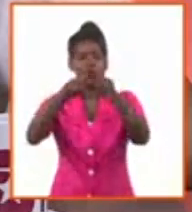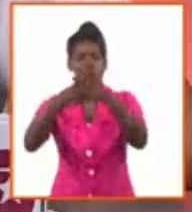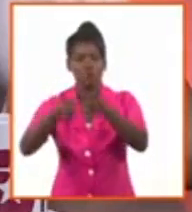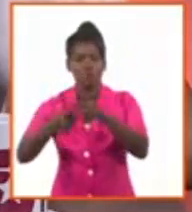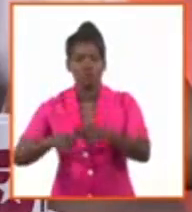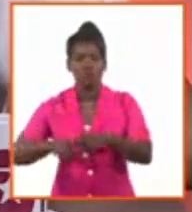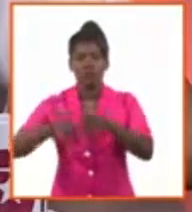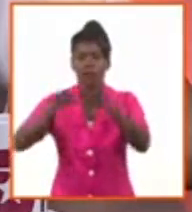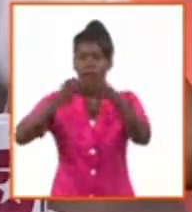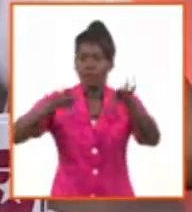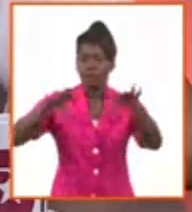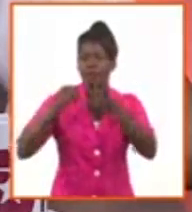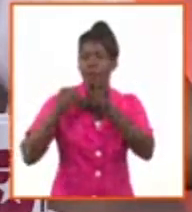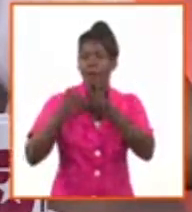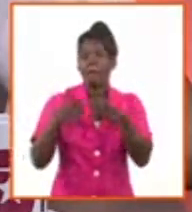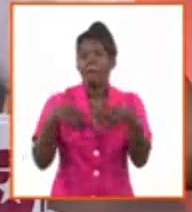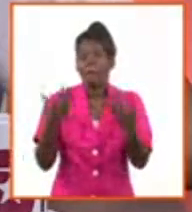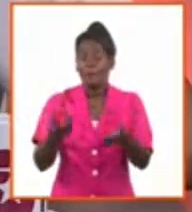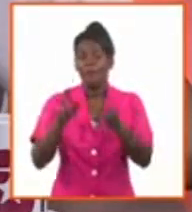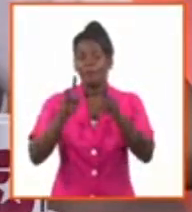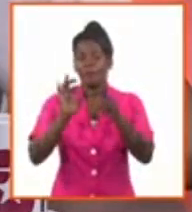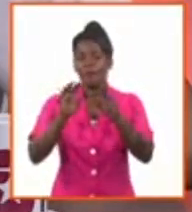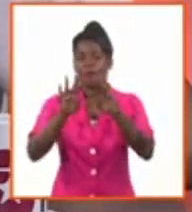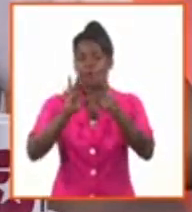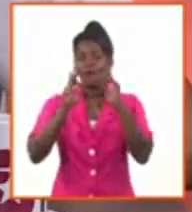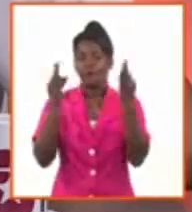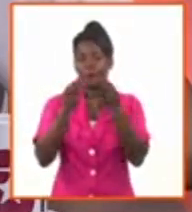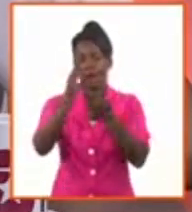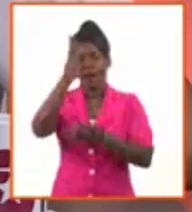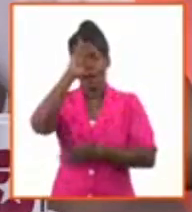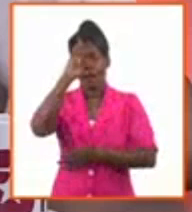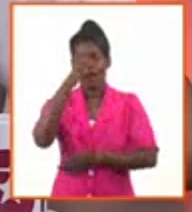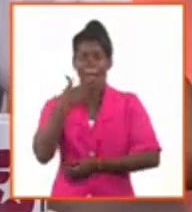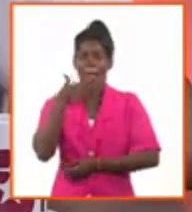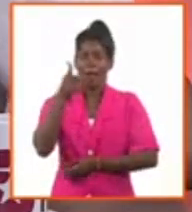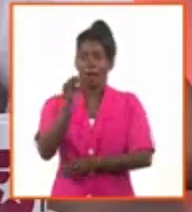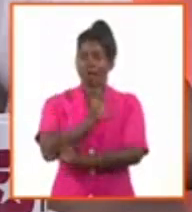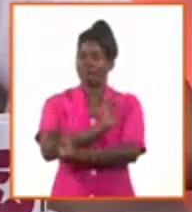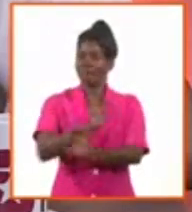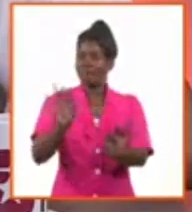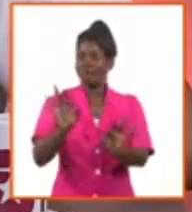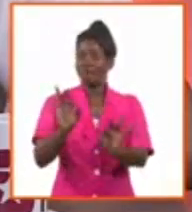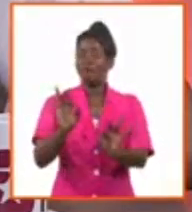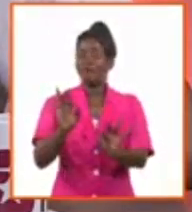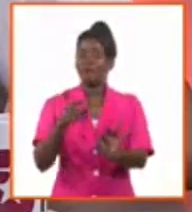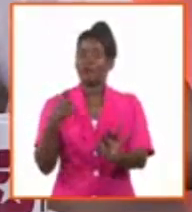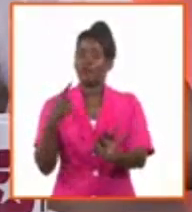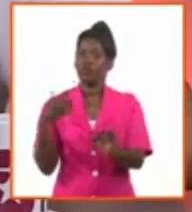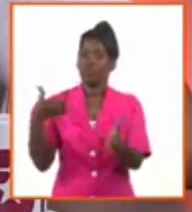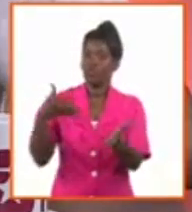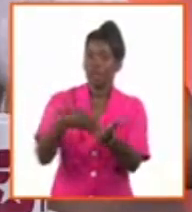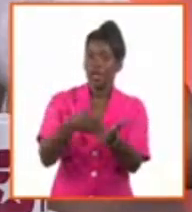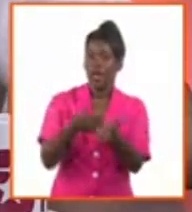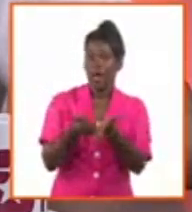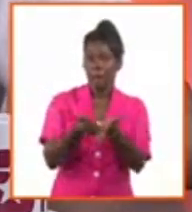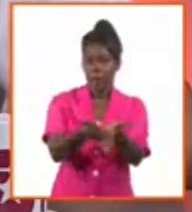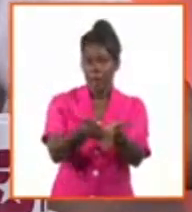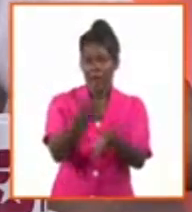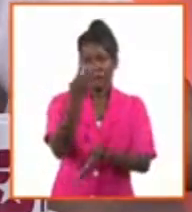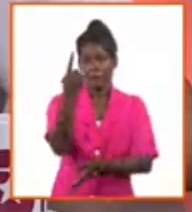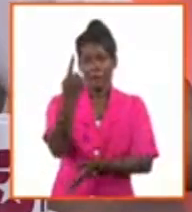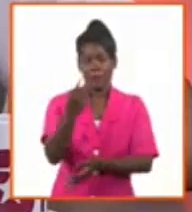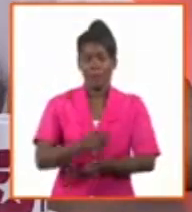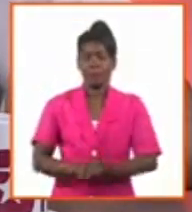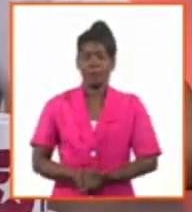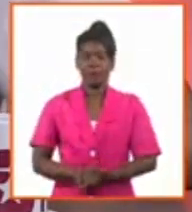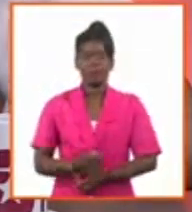hemos ayudado a que ese consultorio funcione de una mejor manera después de nosotros haber intervenido en